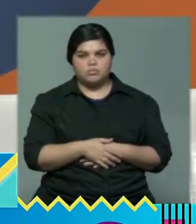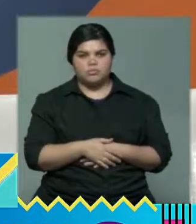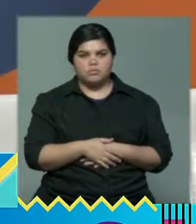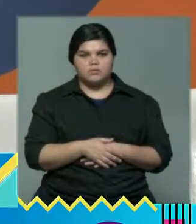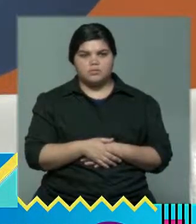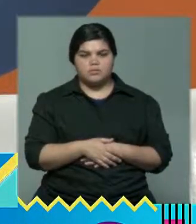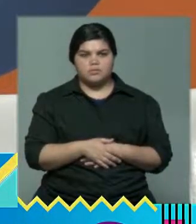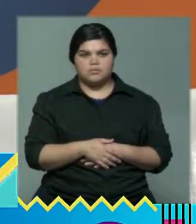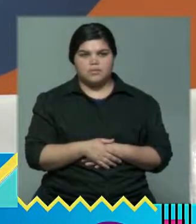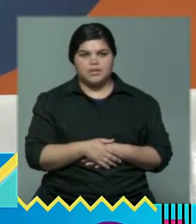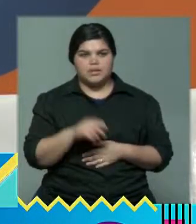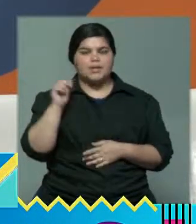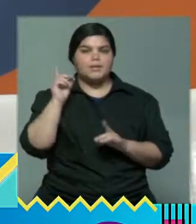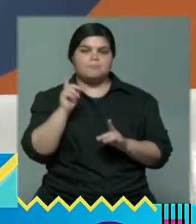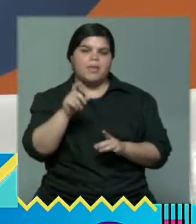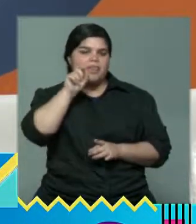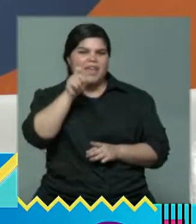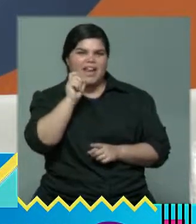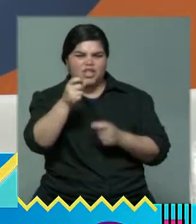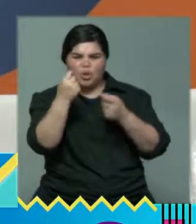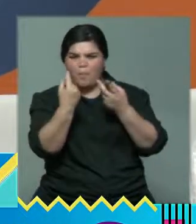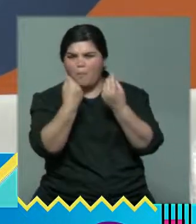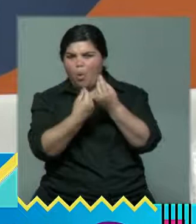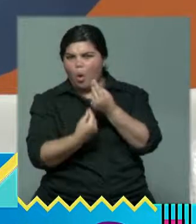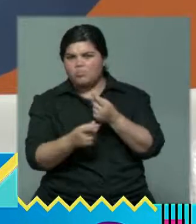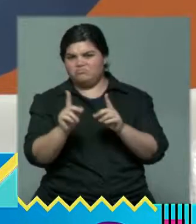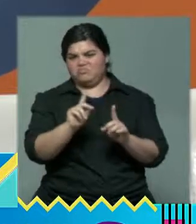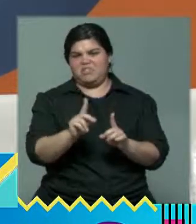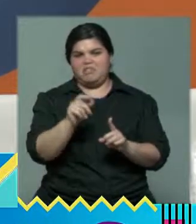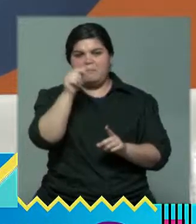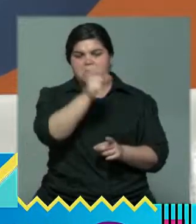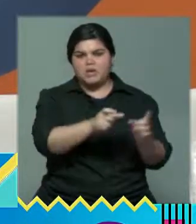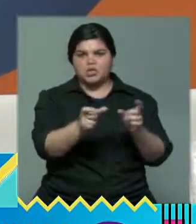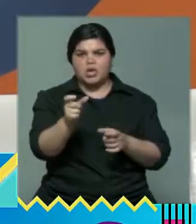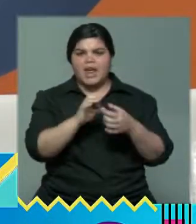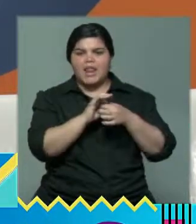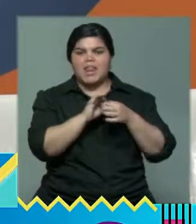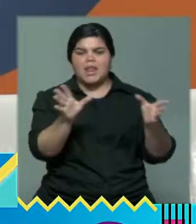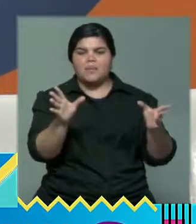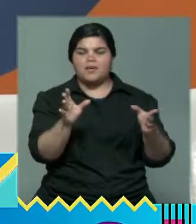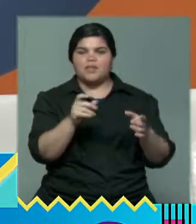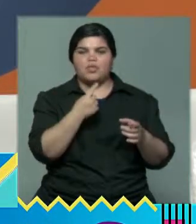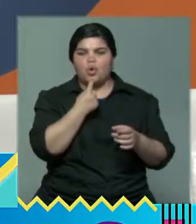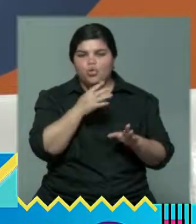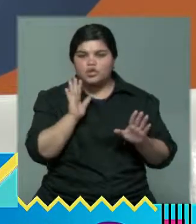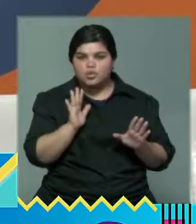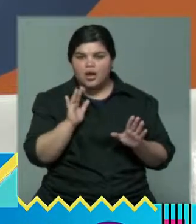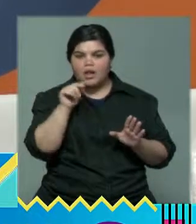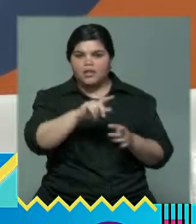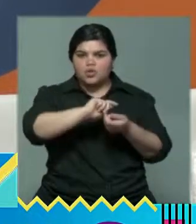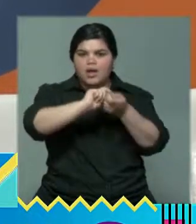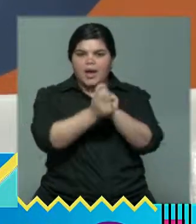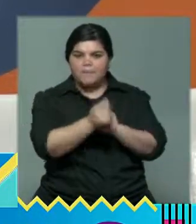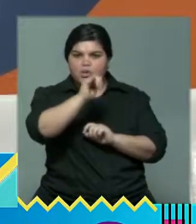son tanto los delitos que se cometen por personas en libertad condicional para que se genere la necesidad de una reforma. Y